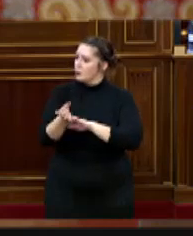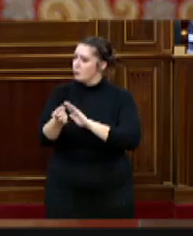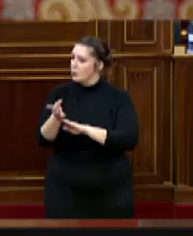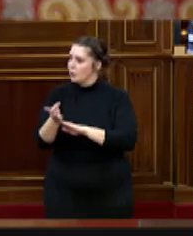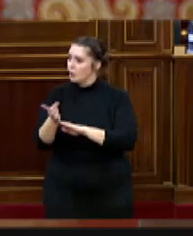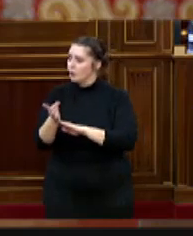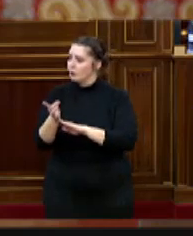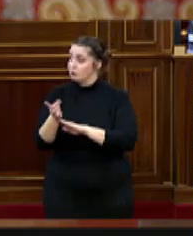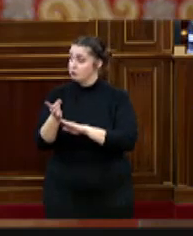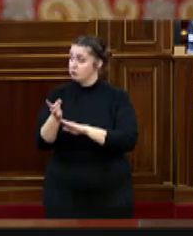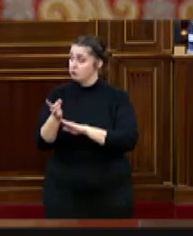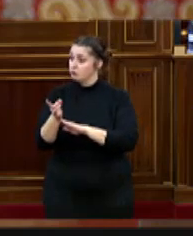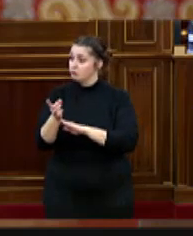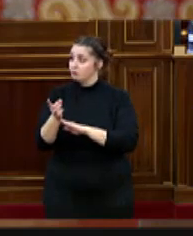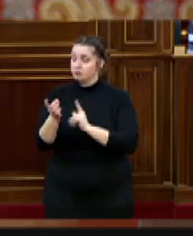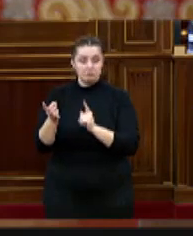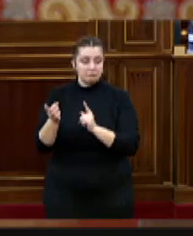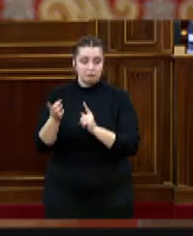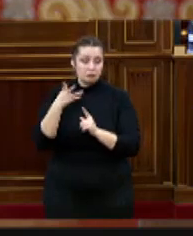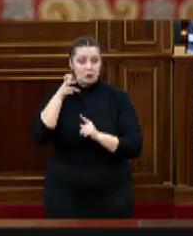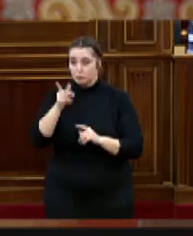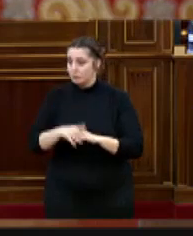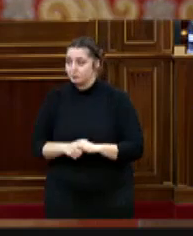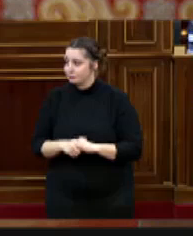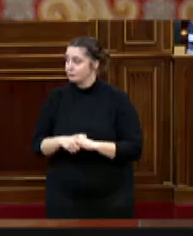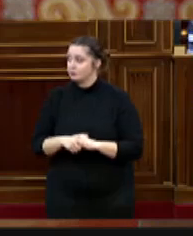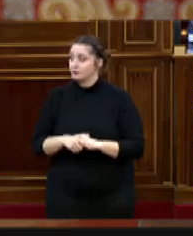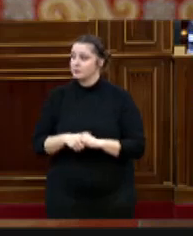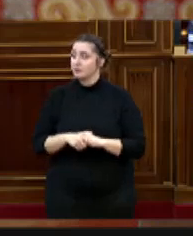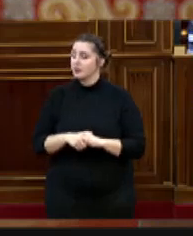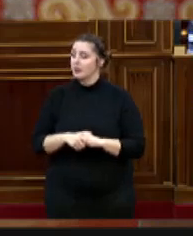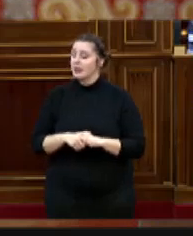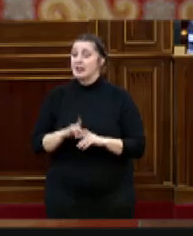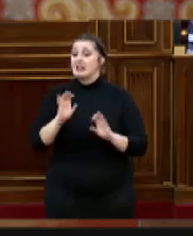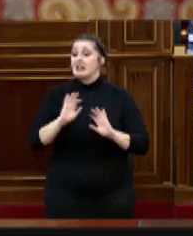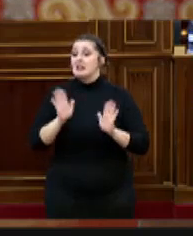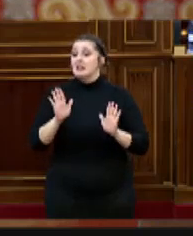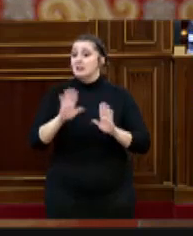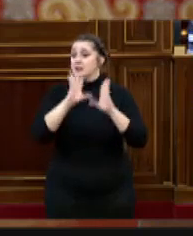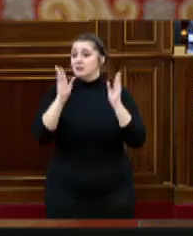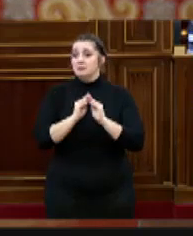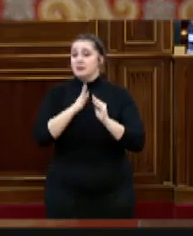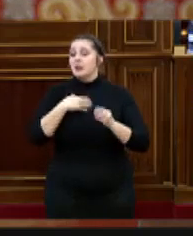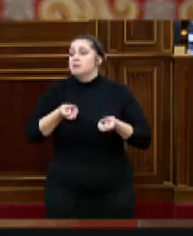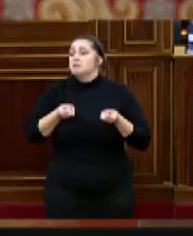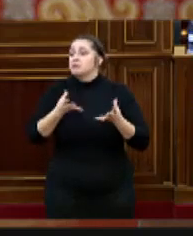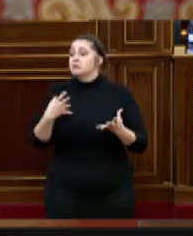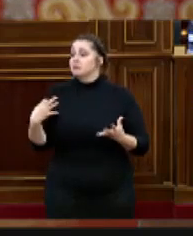plantea efectivamente la aplicación de la ley pero yo ya no me quiero extender más simplemente transmitir